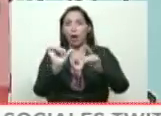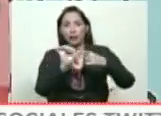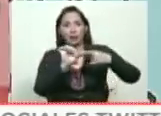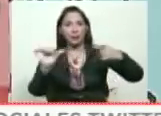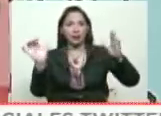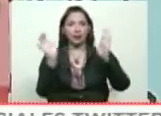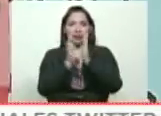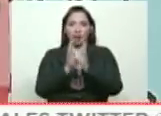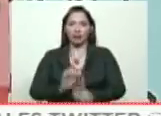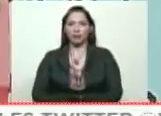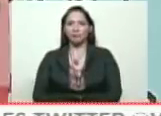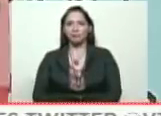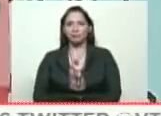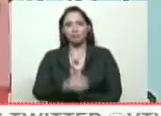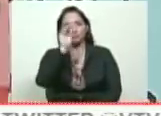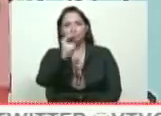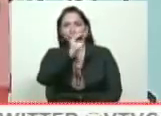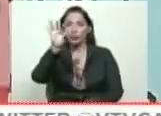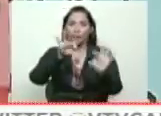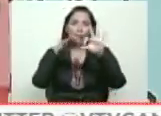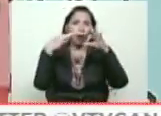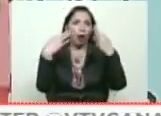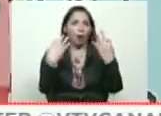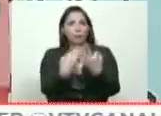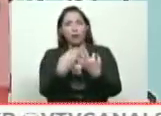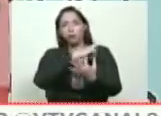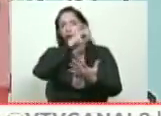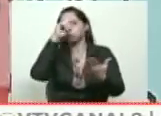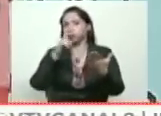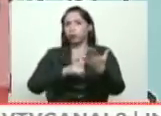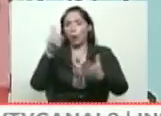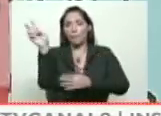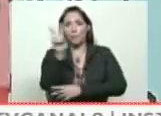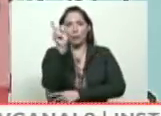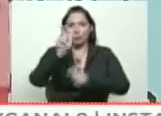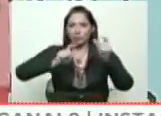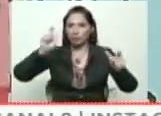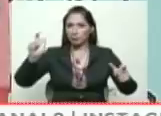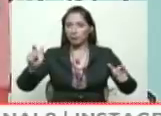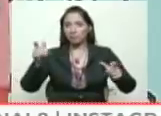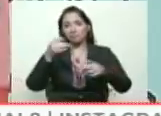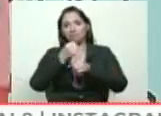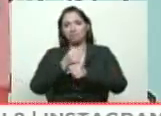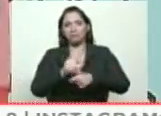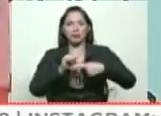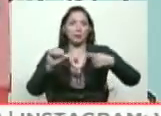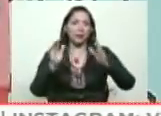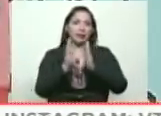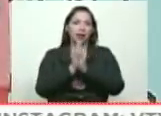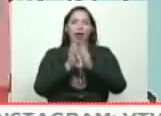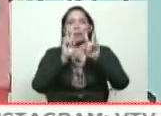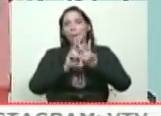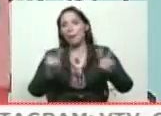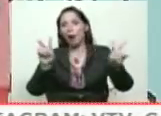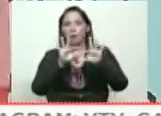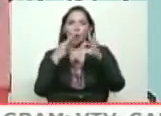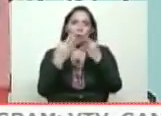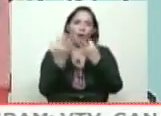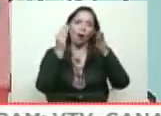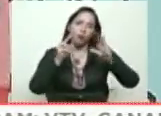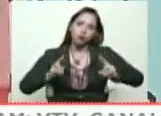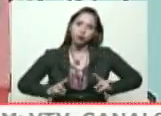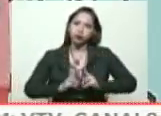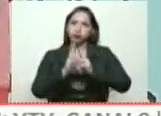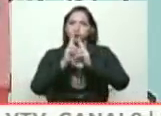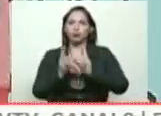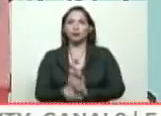Santa, bendecir a toda la familia venezolana y esperamos que hayan pasado una Semana Santa en paz, en familia, en encuentro, en